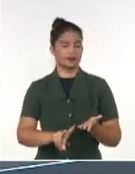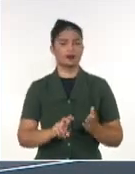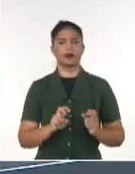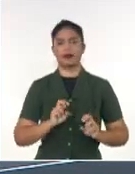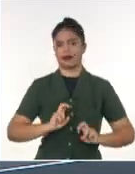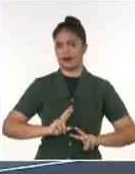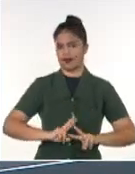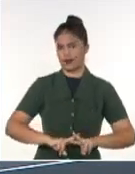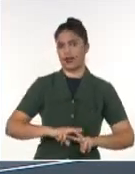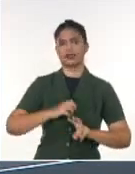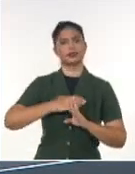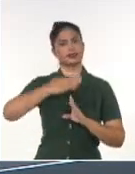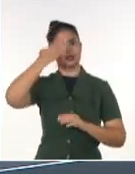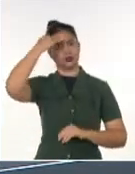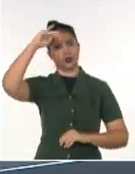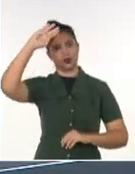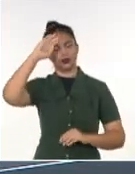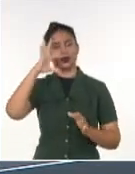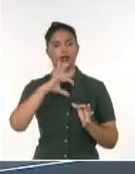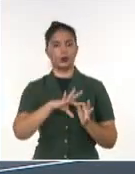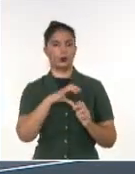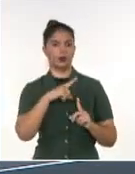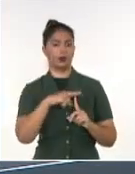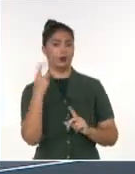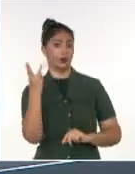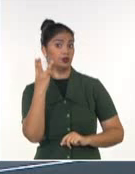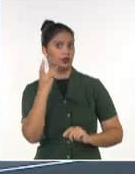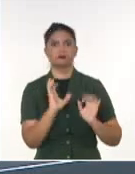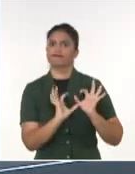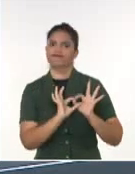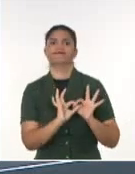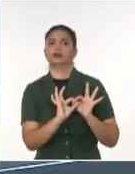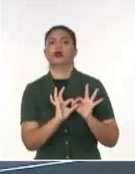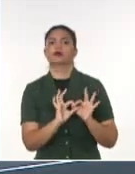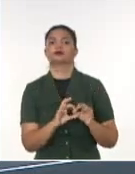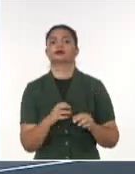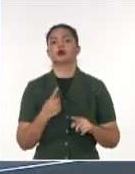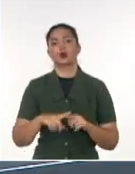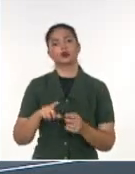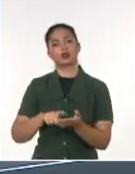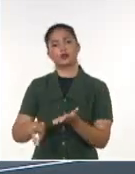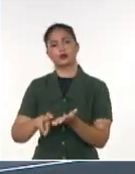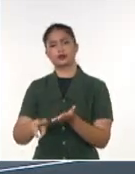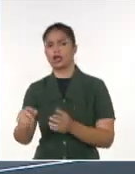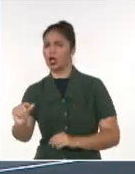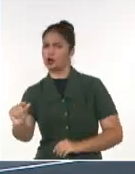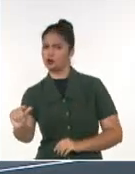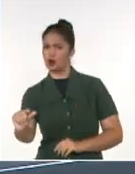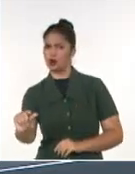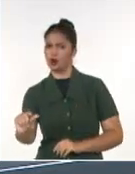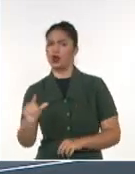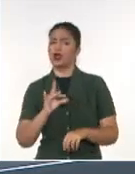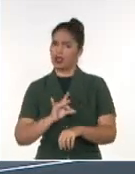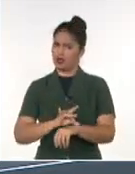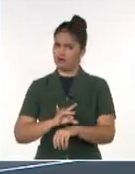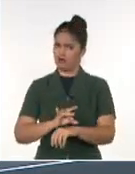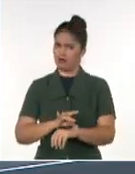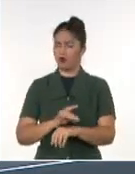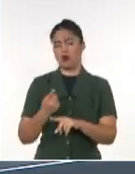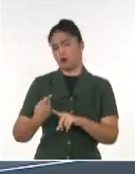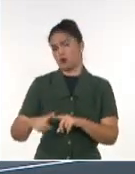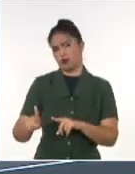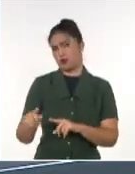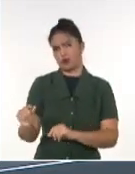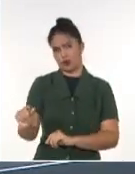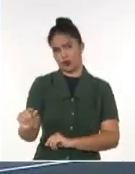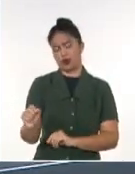de Guantánamo. Y otros territorios que, aunque no tienen tasas elevadas con respecto a estas tres que acabamos de mencionar, pero